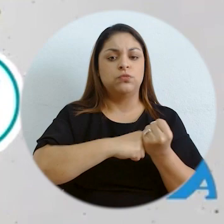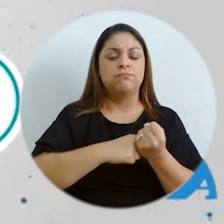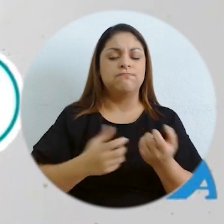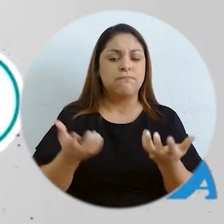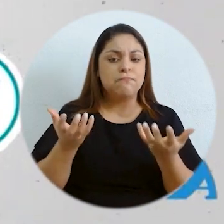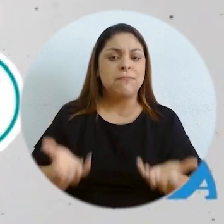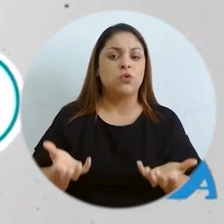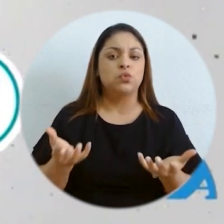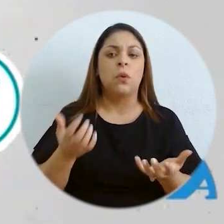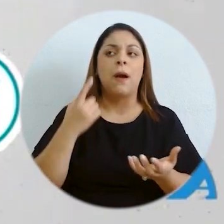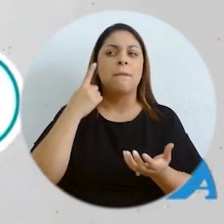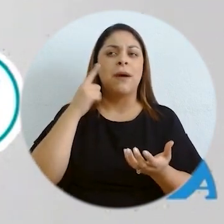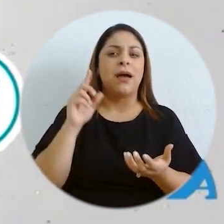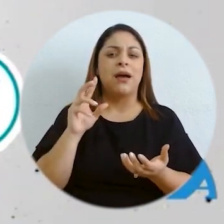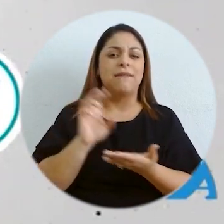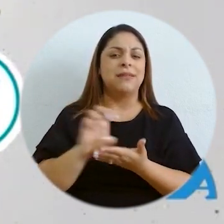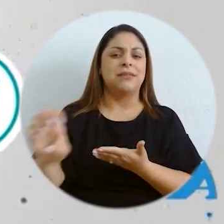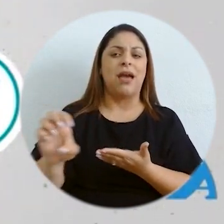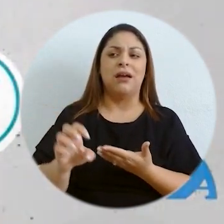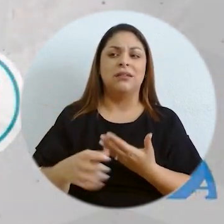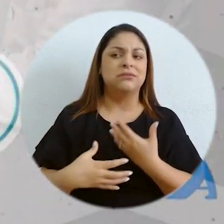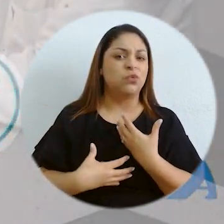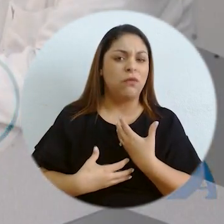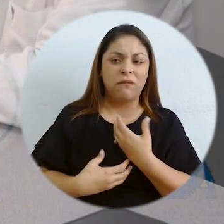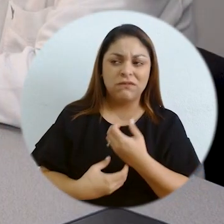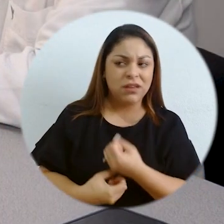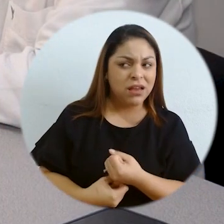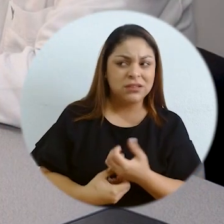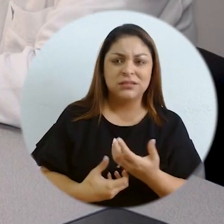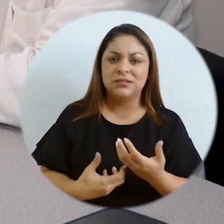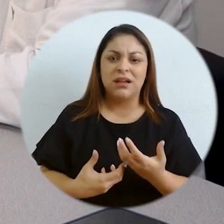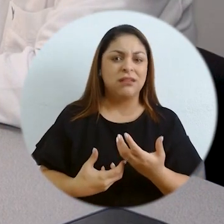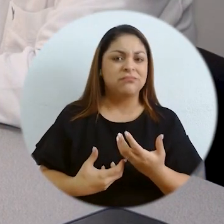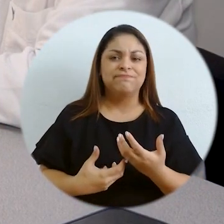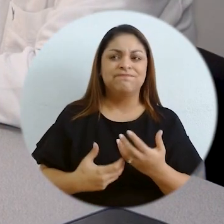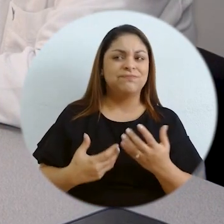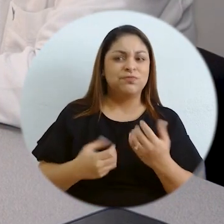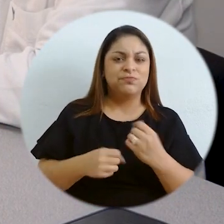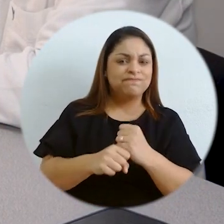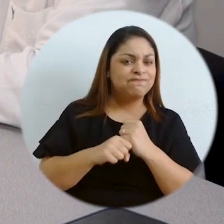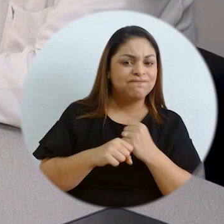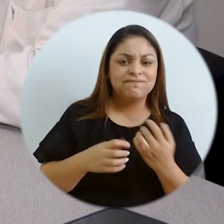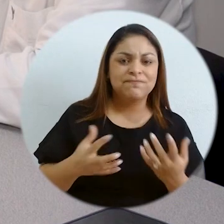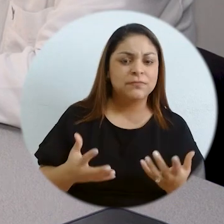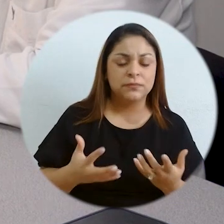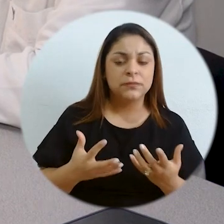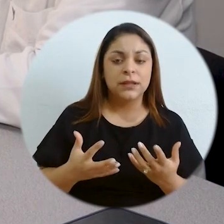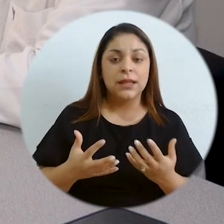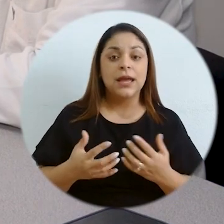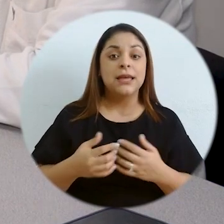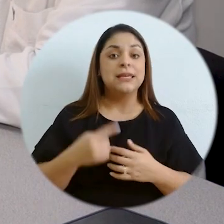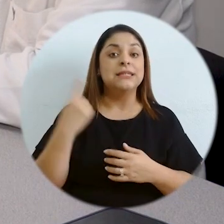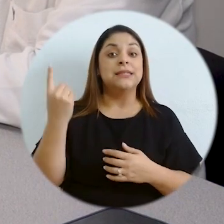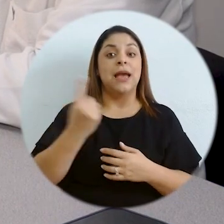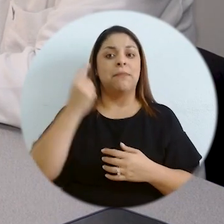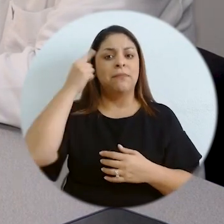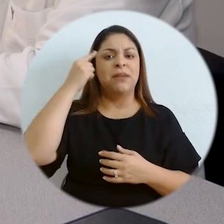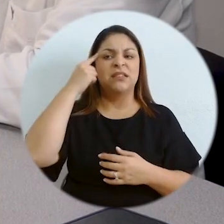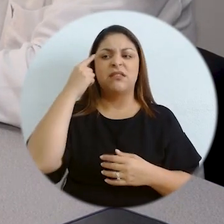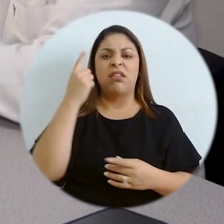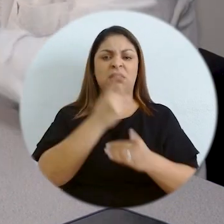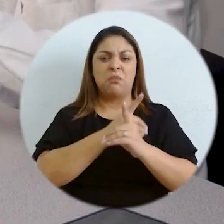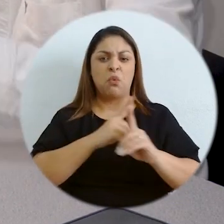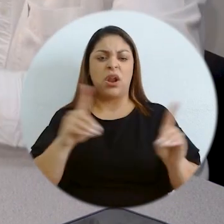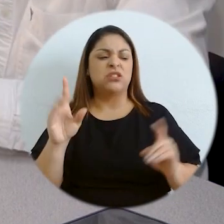porque si no se cae en la desconfianza, se cae en la desafección y se cree cada vez más